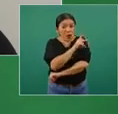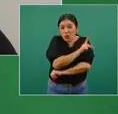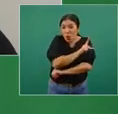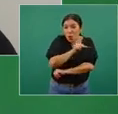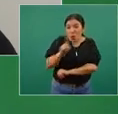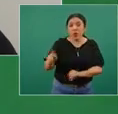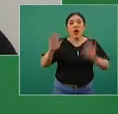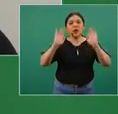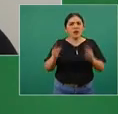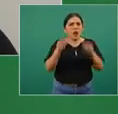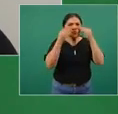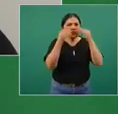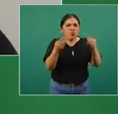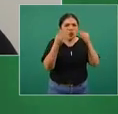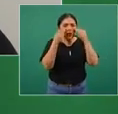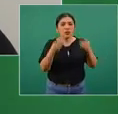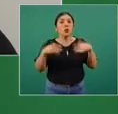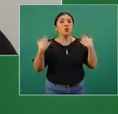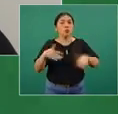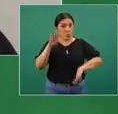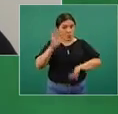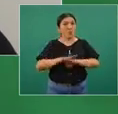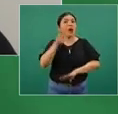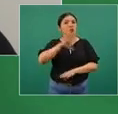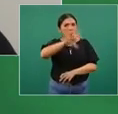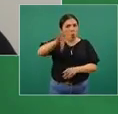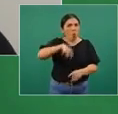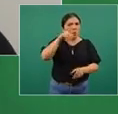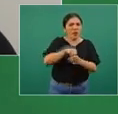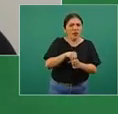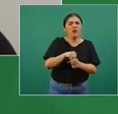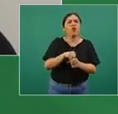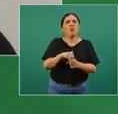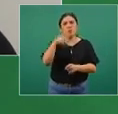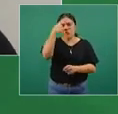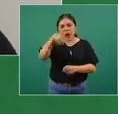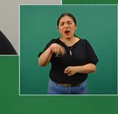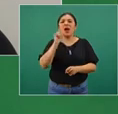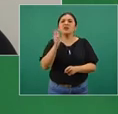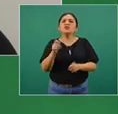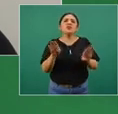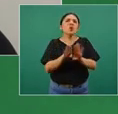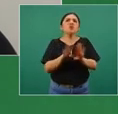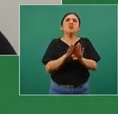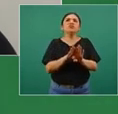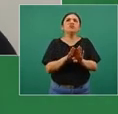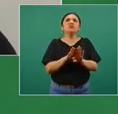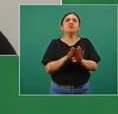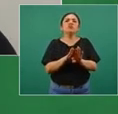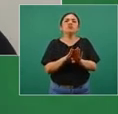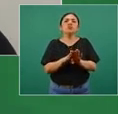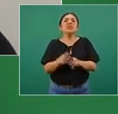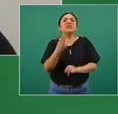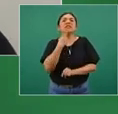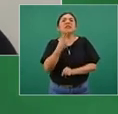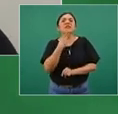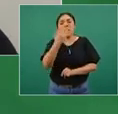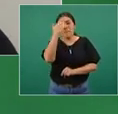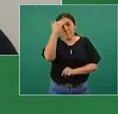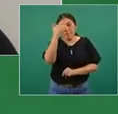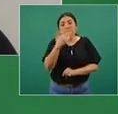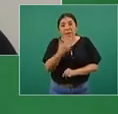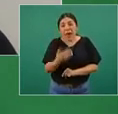ellas, han podido demostrar grandes coberturas. Estamos hablando coberturas que van, o en este caso efectividad, que